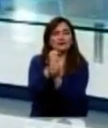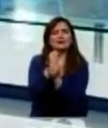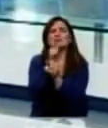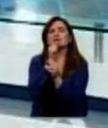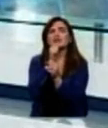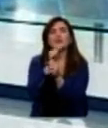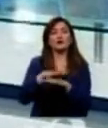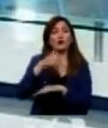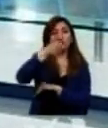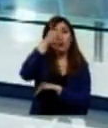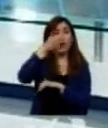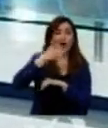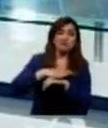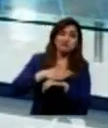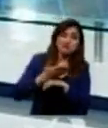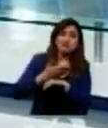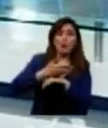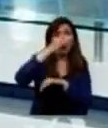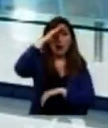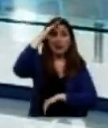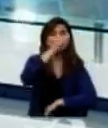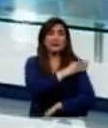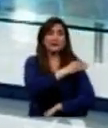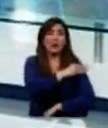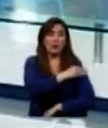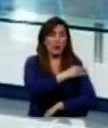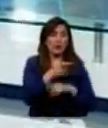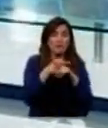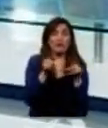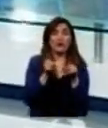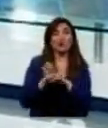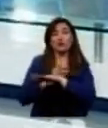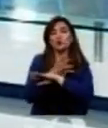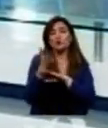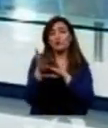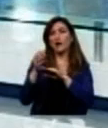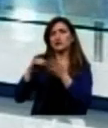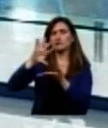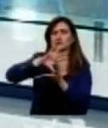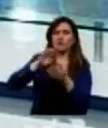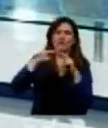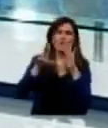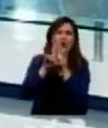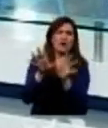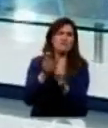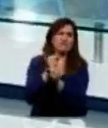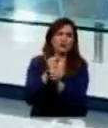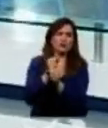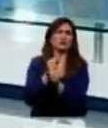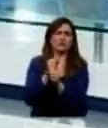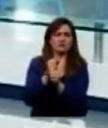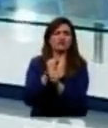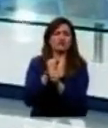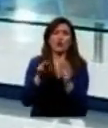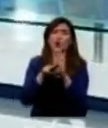por generales en servicio pasivo, recomendó a la Asamblea realizar reformas a la Ley de Seguridad Pública y del Estado, además de